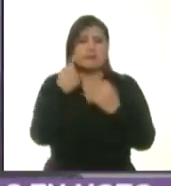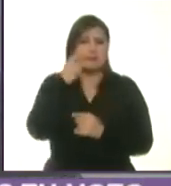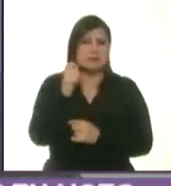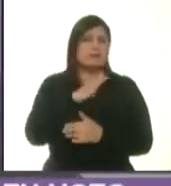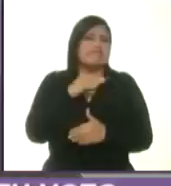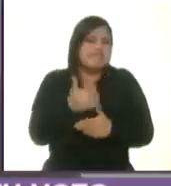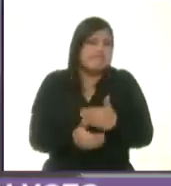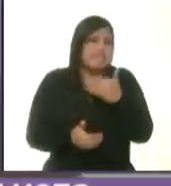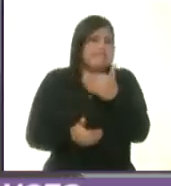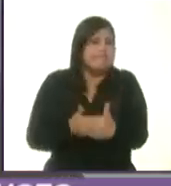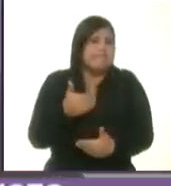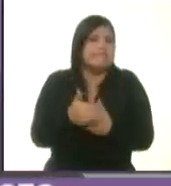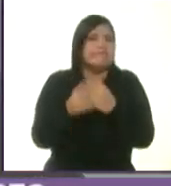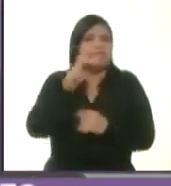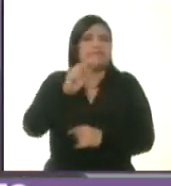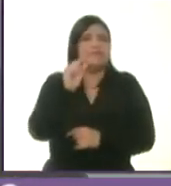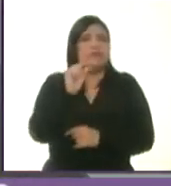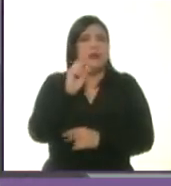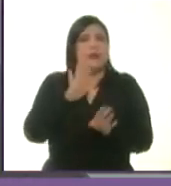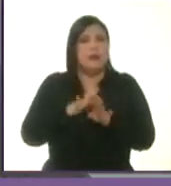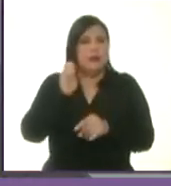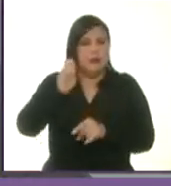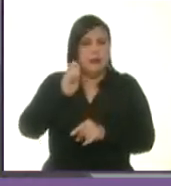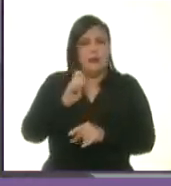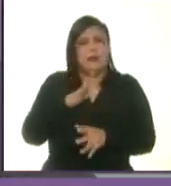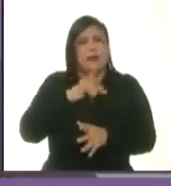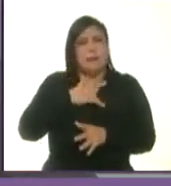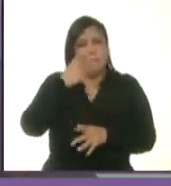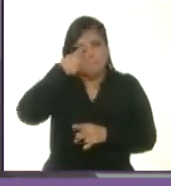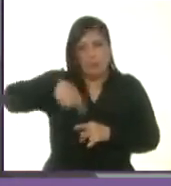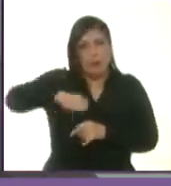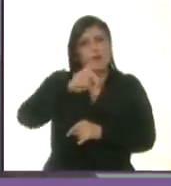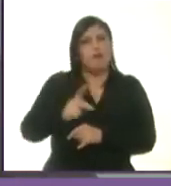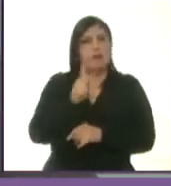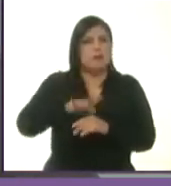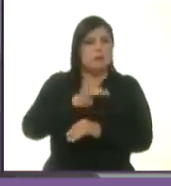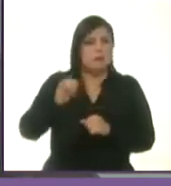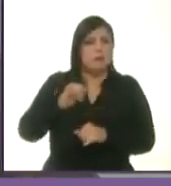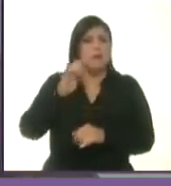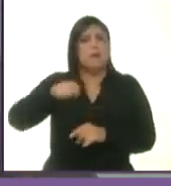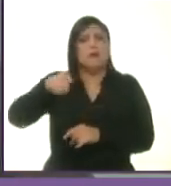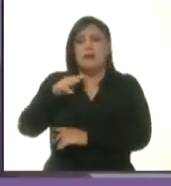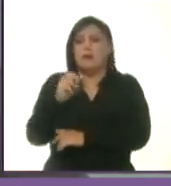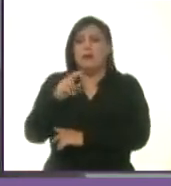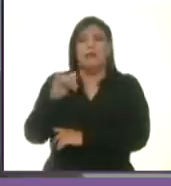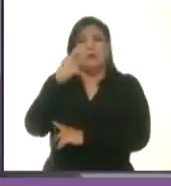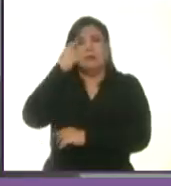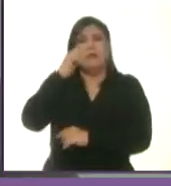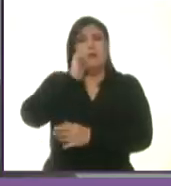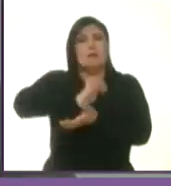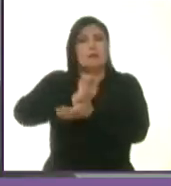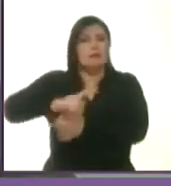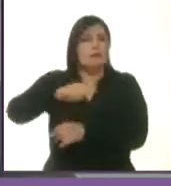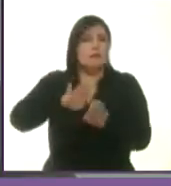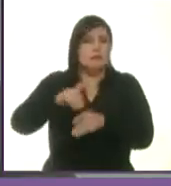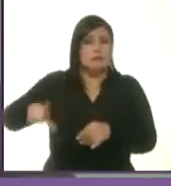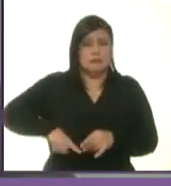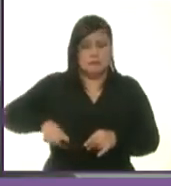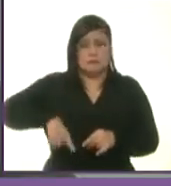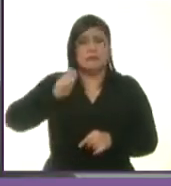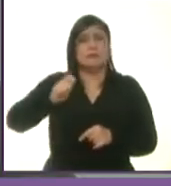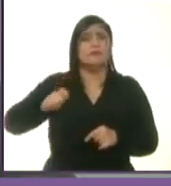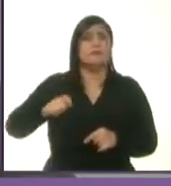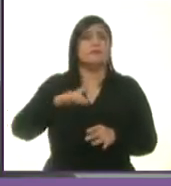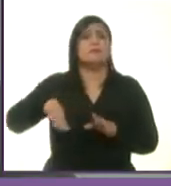proceso y una exigencia en los pueblos originarios que morena siempre ha despreciado como se confirma con los gobiernos de tlahuac y